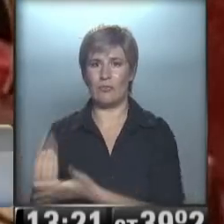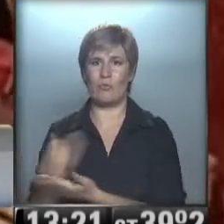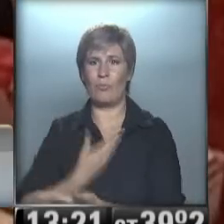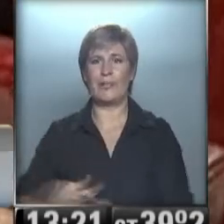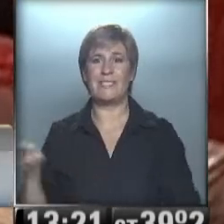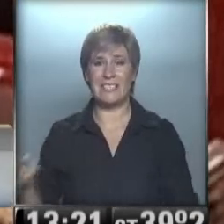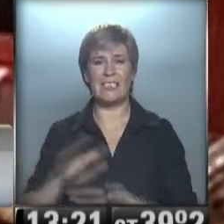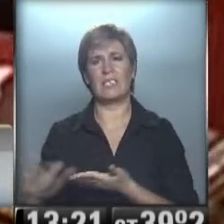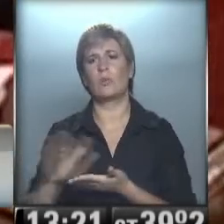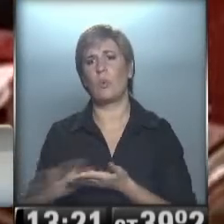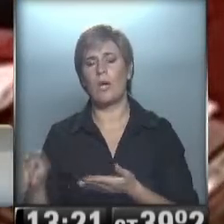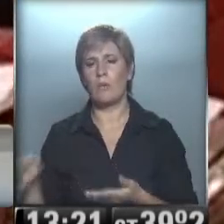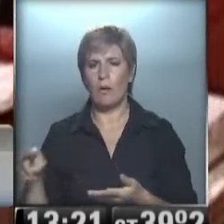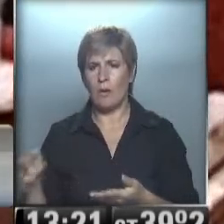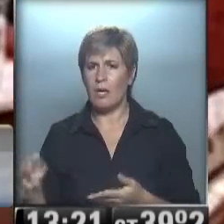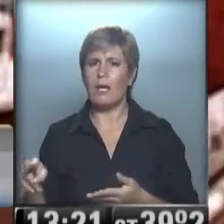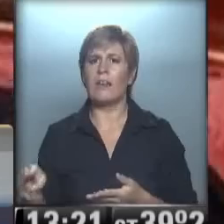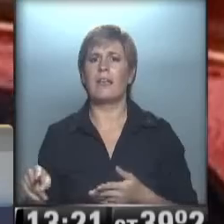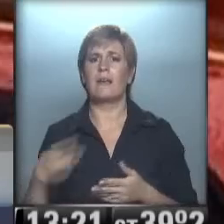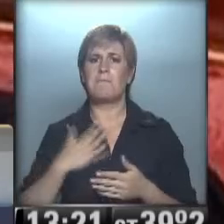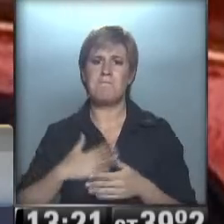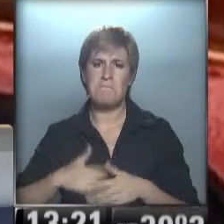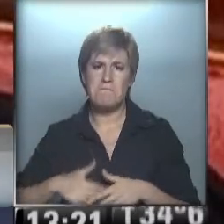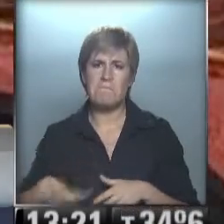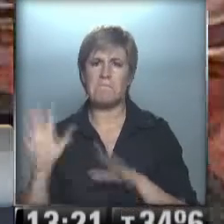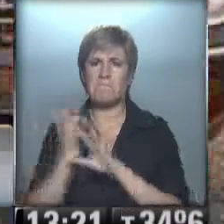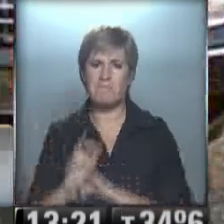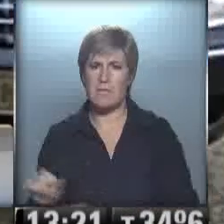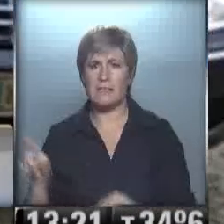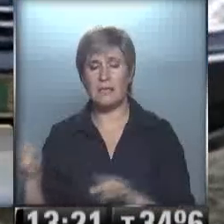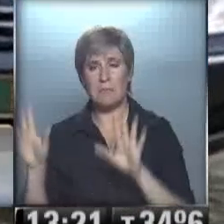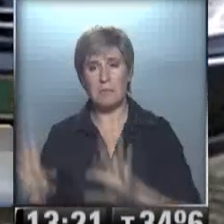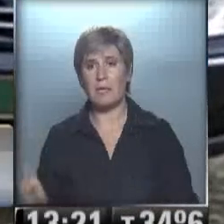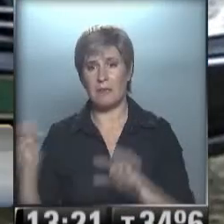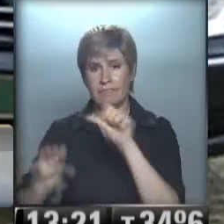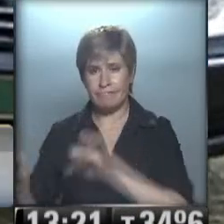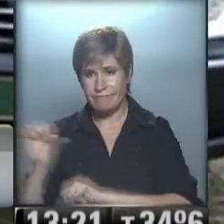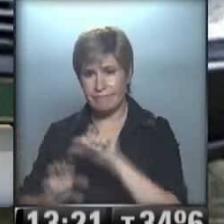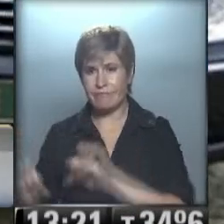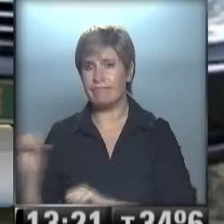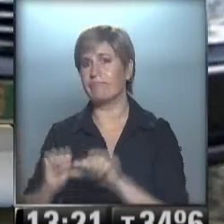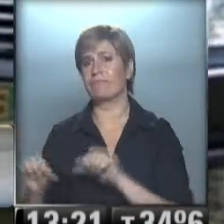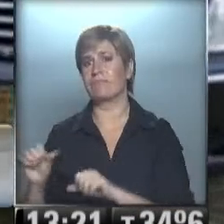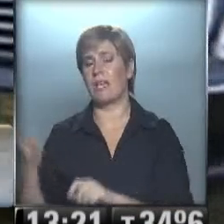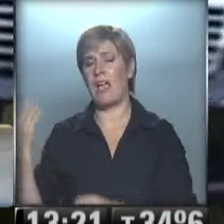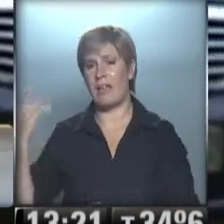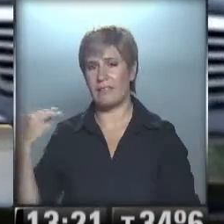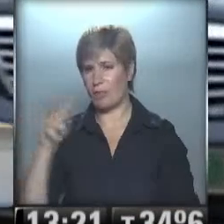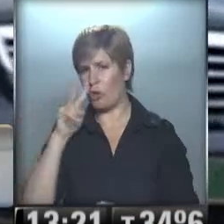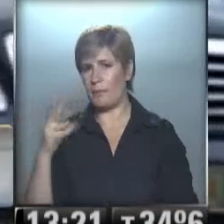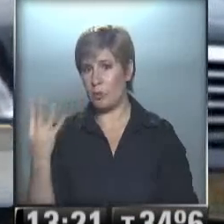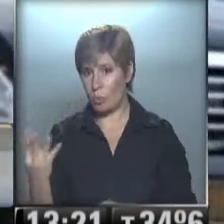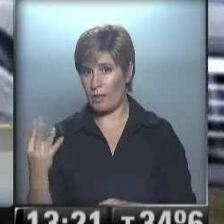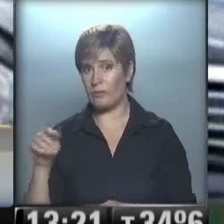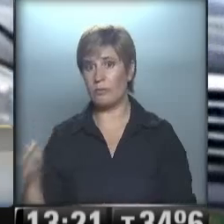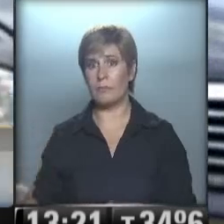moderado Hassan Rouhani, quien fuera coordinador de la política nuclear de la República Islámica en 2004, cuando los iraníes acordaron